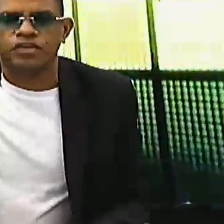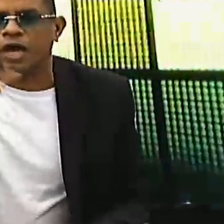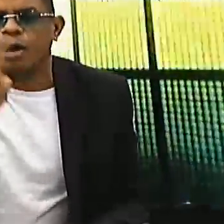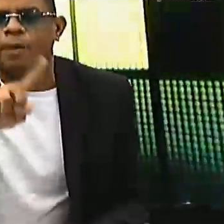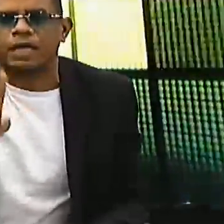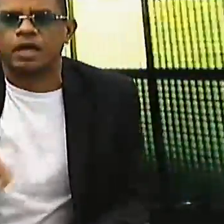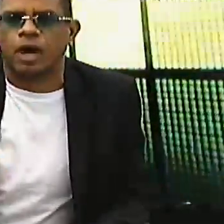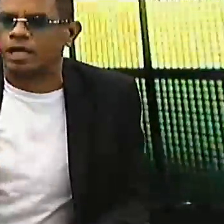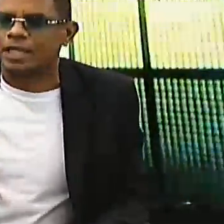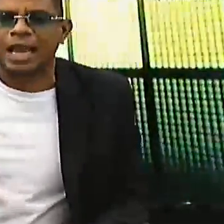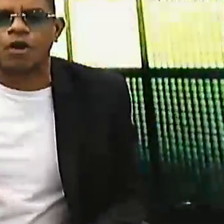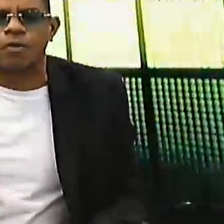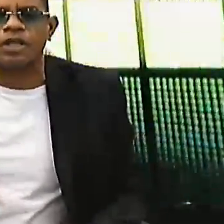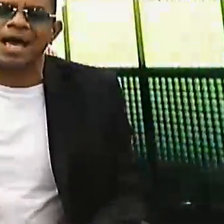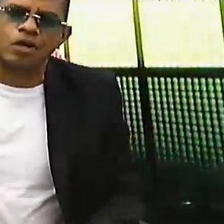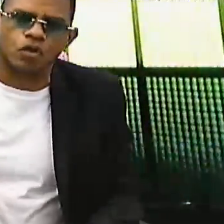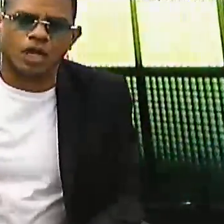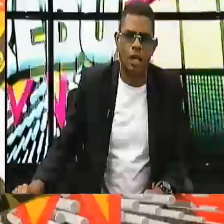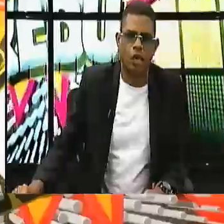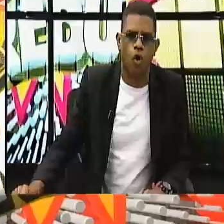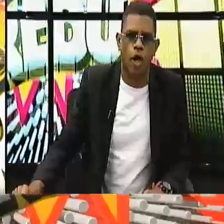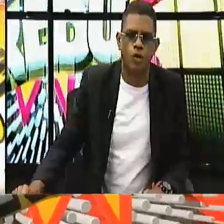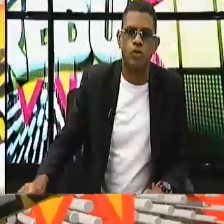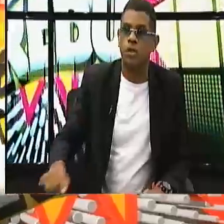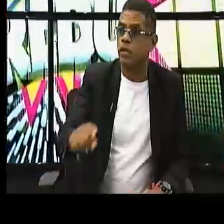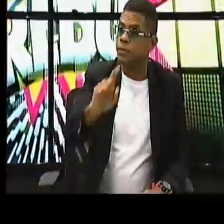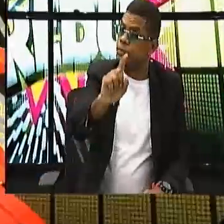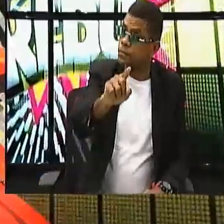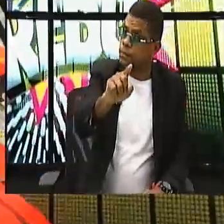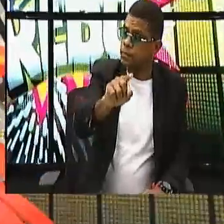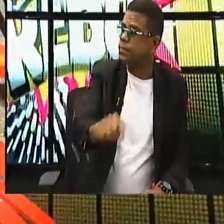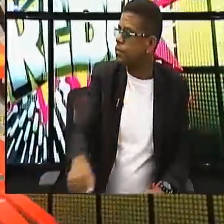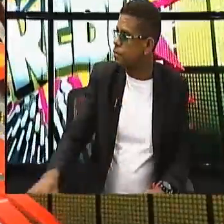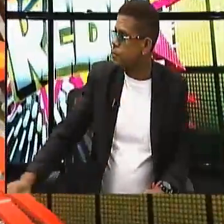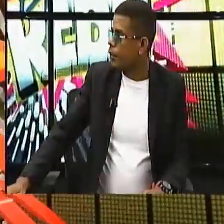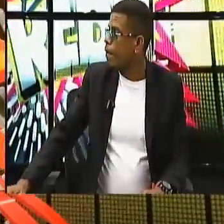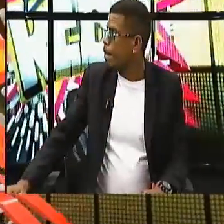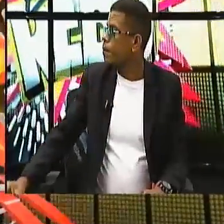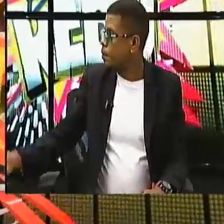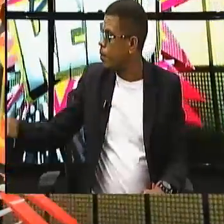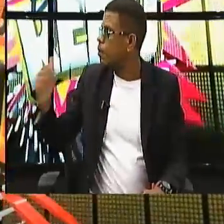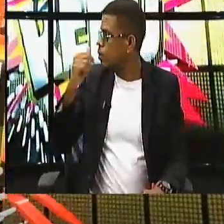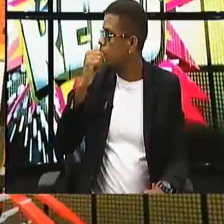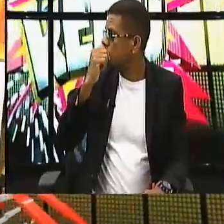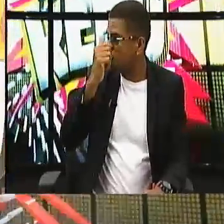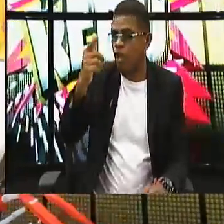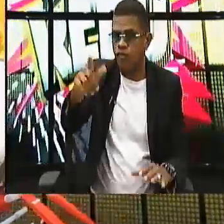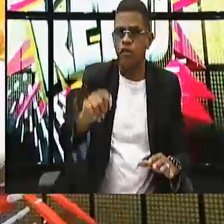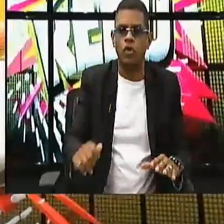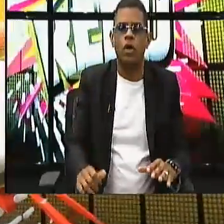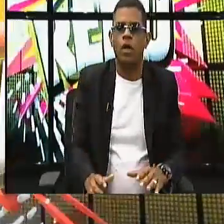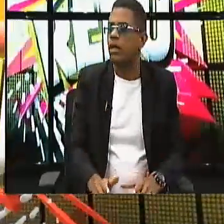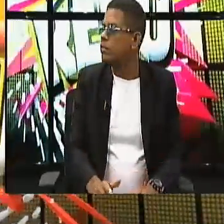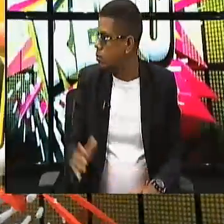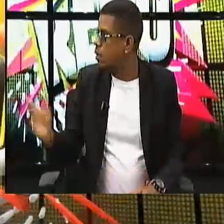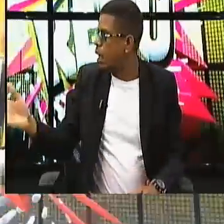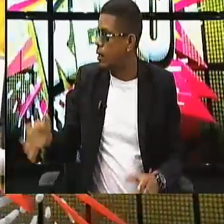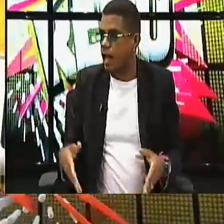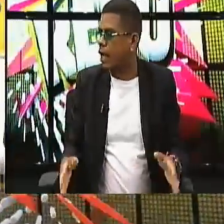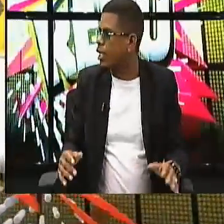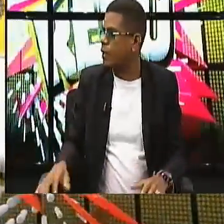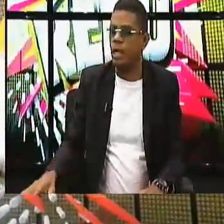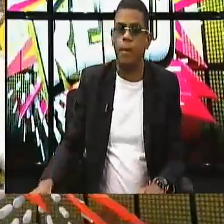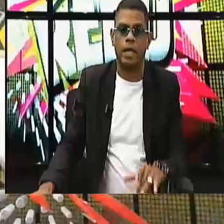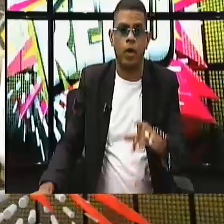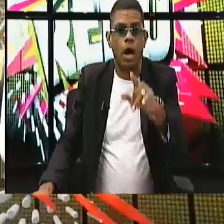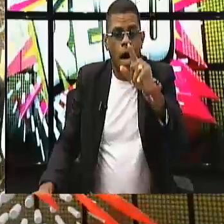Y ya no es parqueo. Ah, ahí está bueno. La comunidad en contra de todo eso. Lo que tenía que ser parqueo, ellos lo cogieron ahora para construir el edificio. El edificio. Y la calle va a ser el parqueo. La